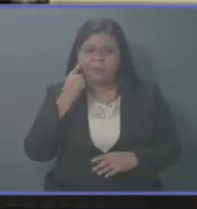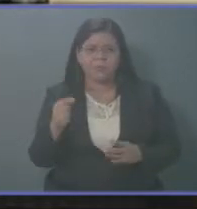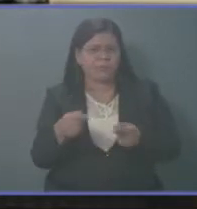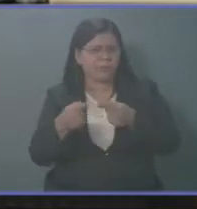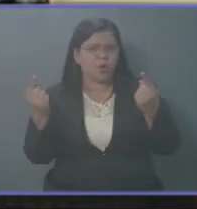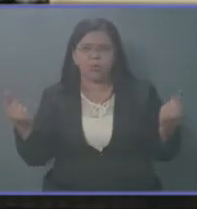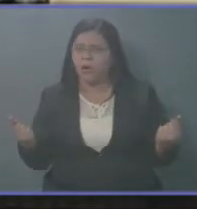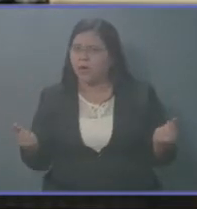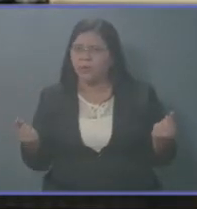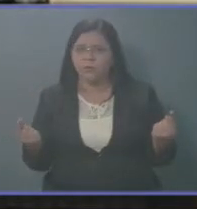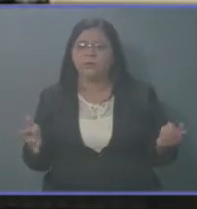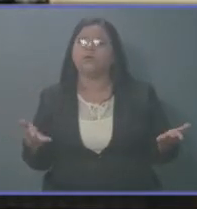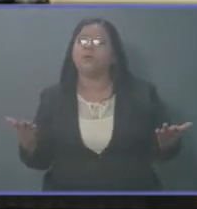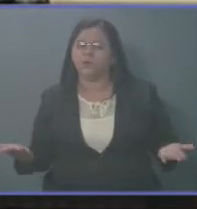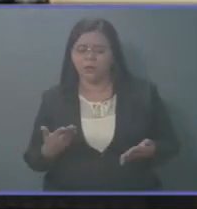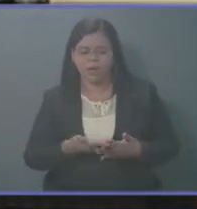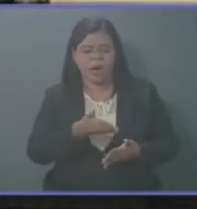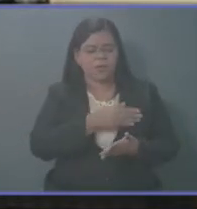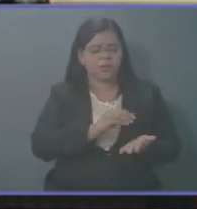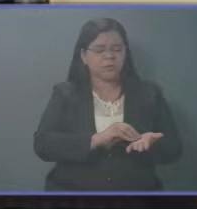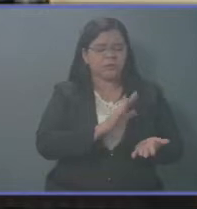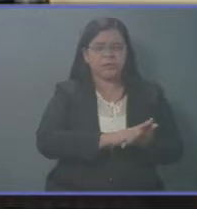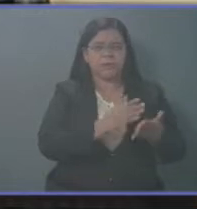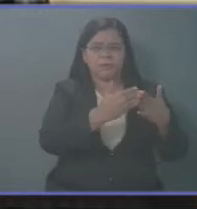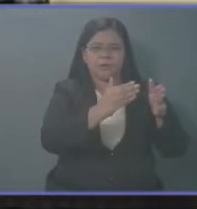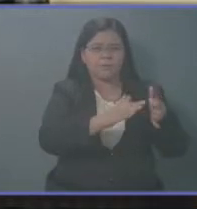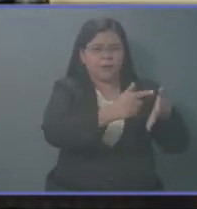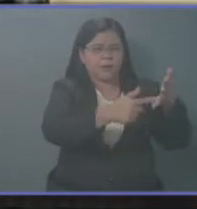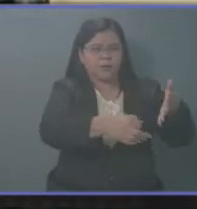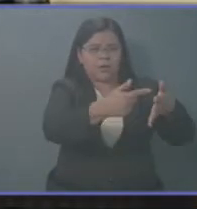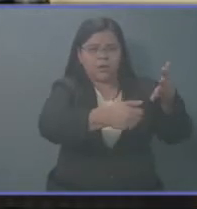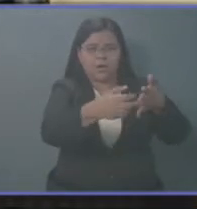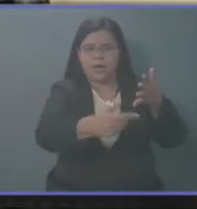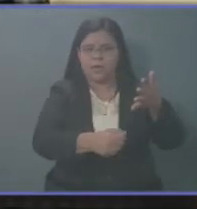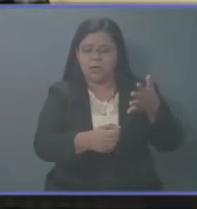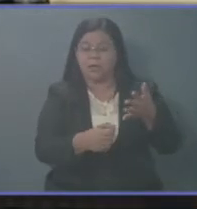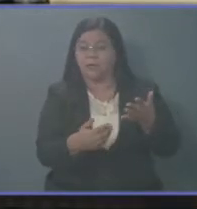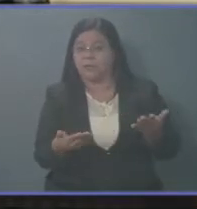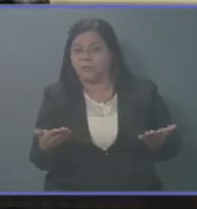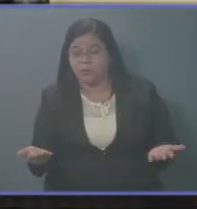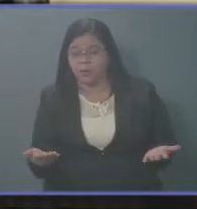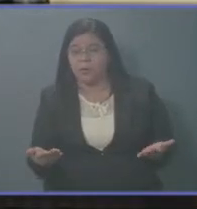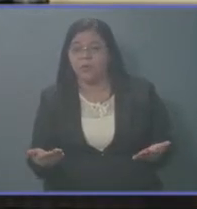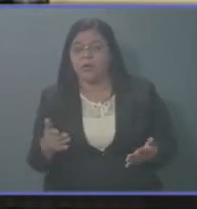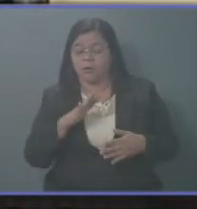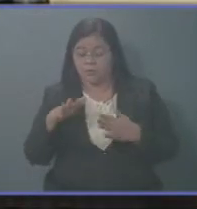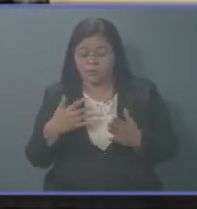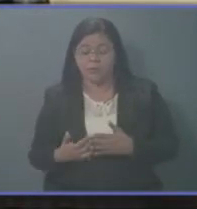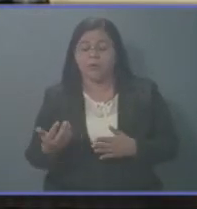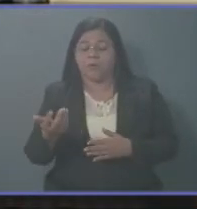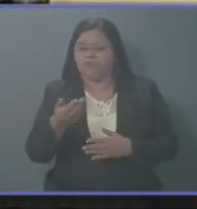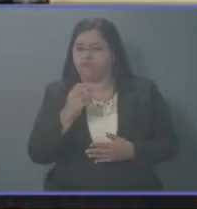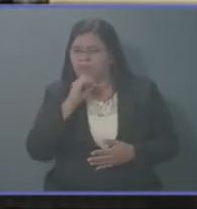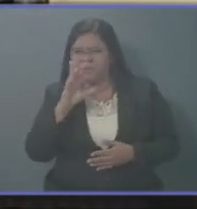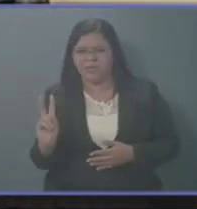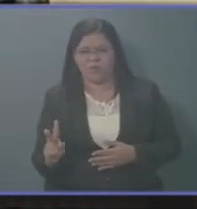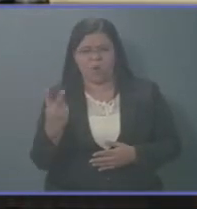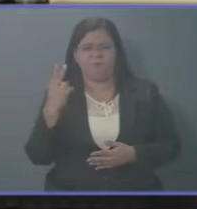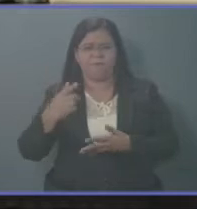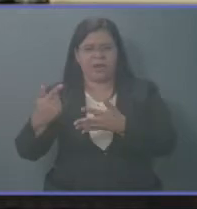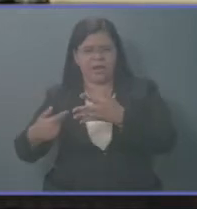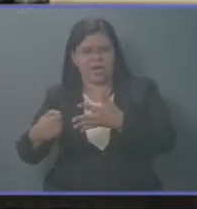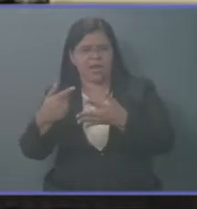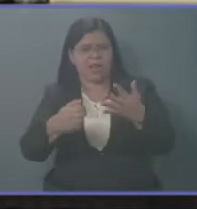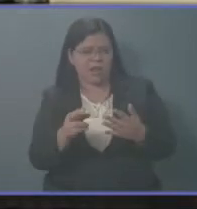contradicción con lo establecido en la diferente normativa apuntada, produciendo para los aplicadores una duplicidad de normas, lo